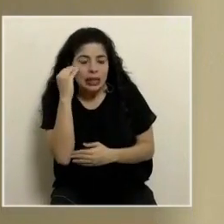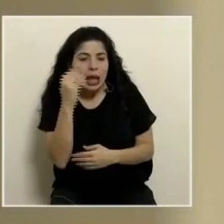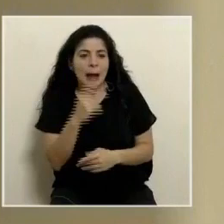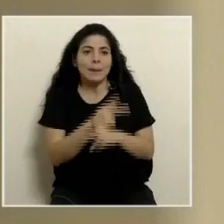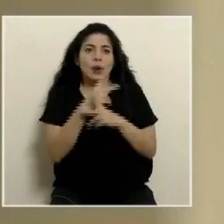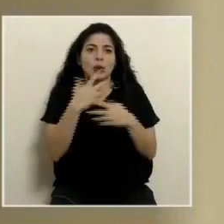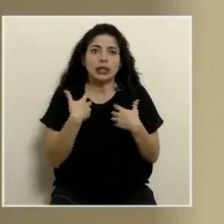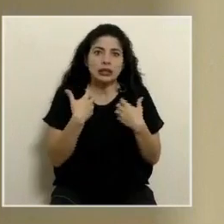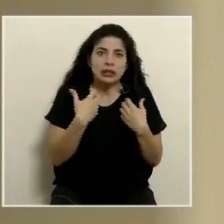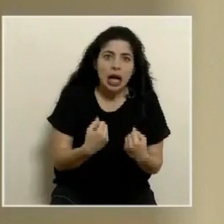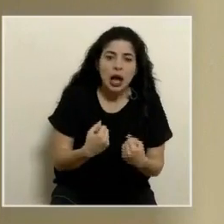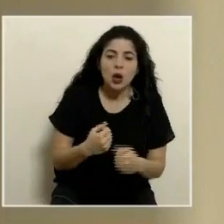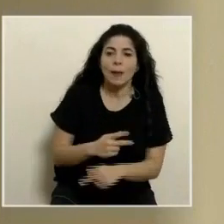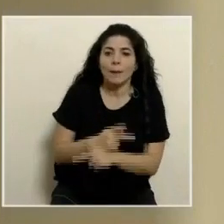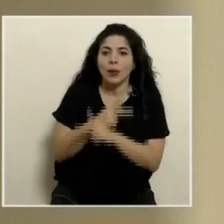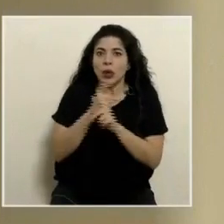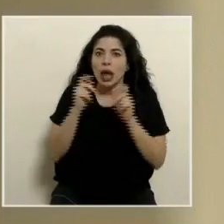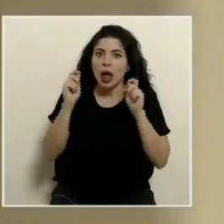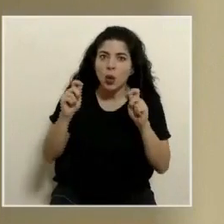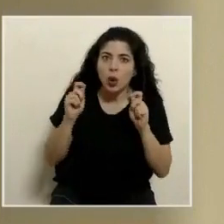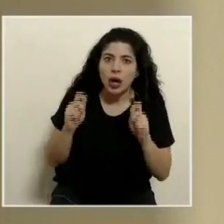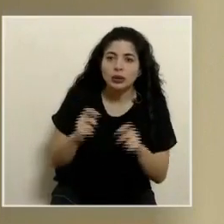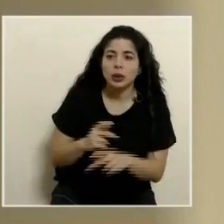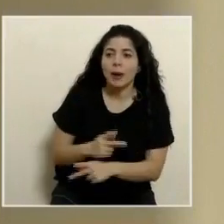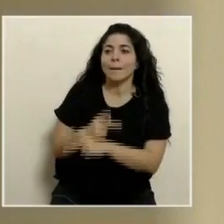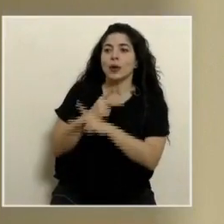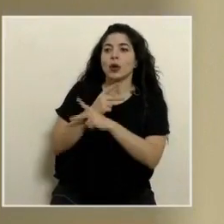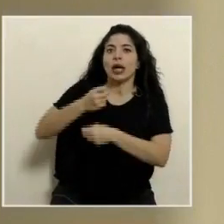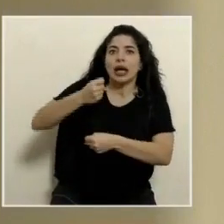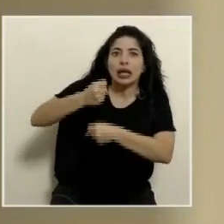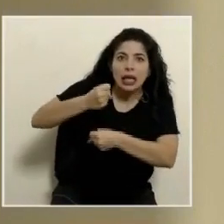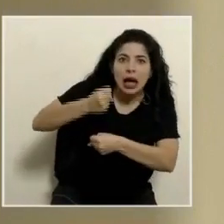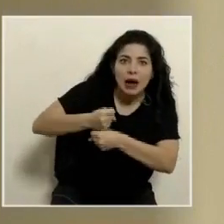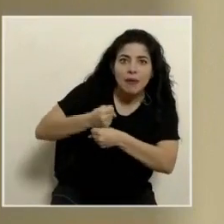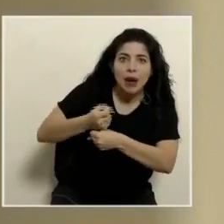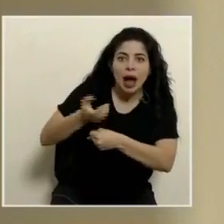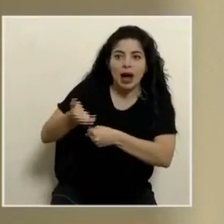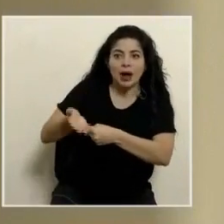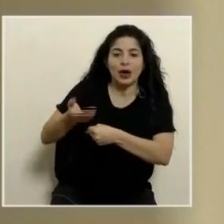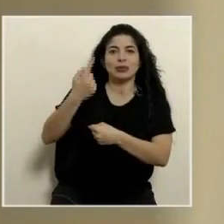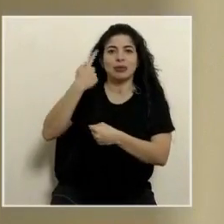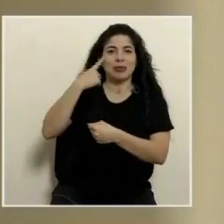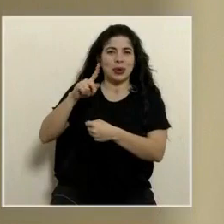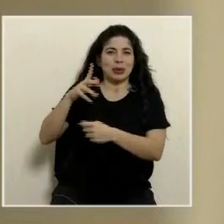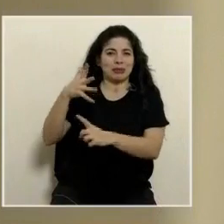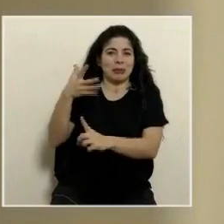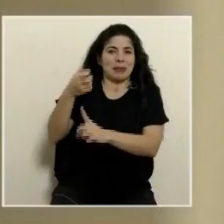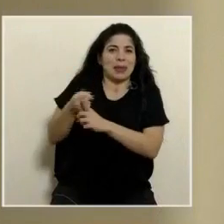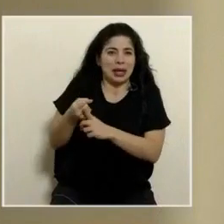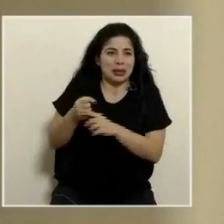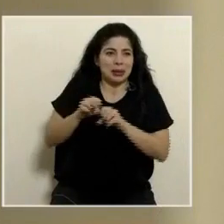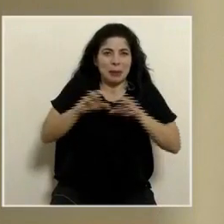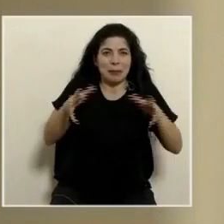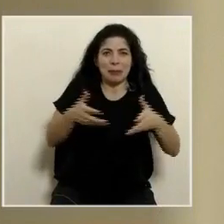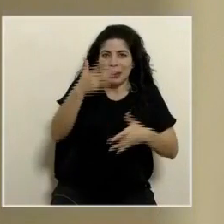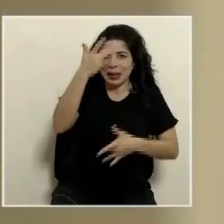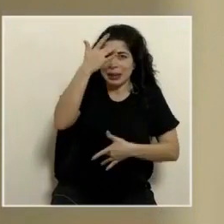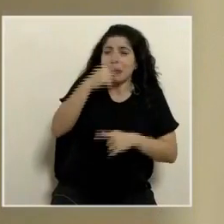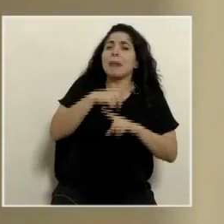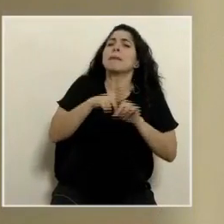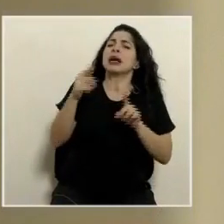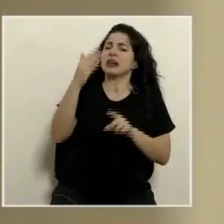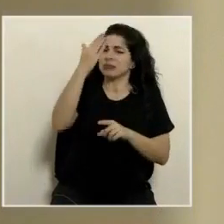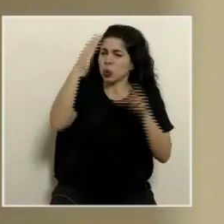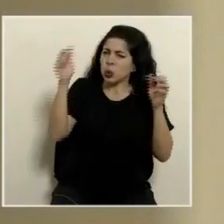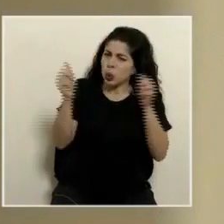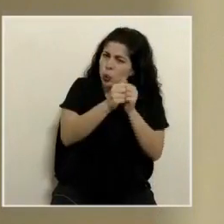salud, la educación, para proteger los empleos frente al embate de esta pandemia. Pero